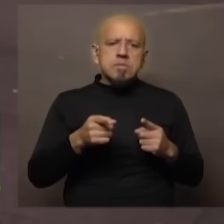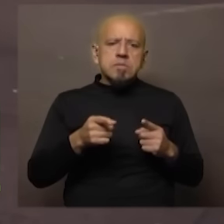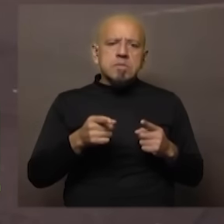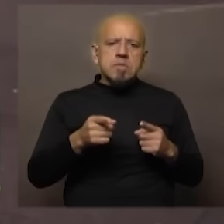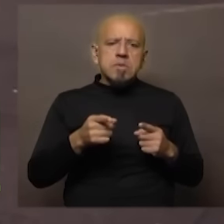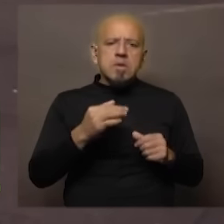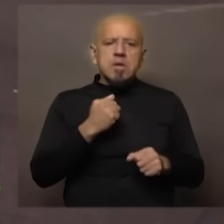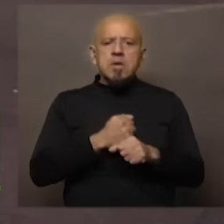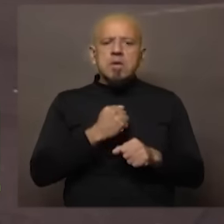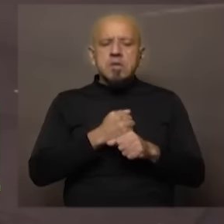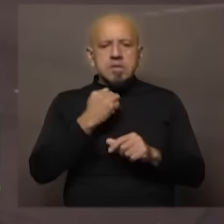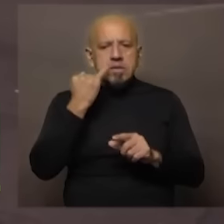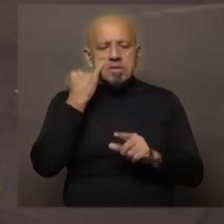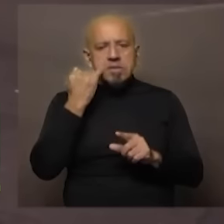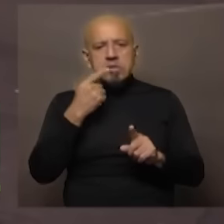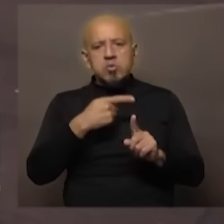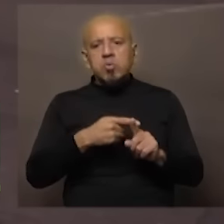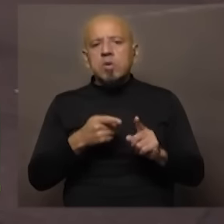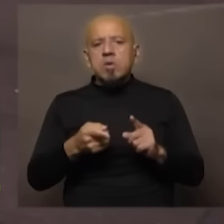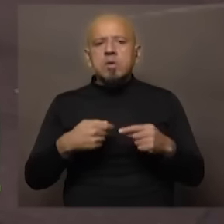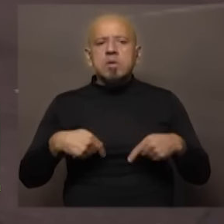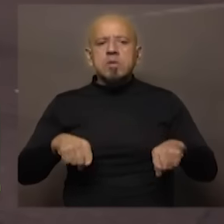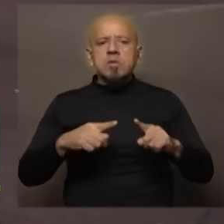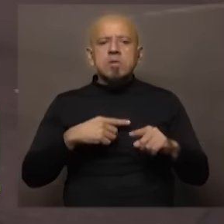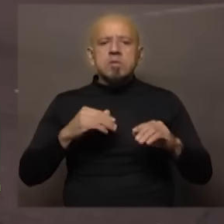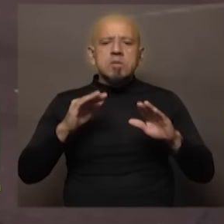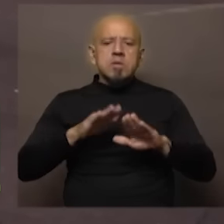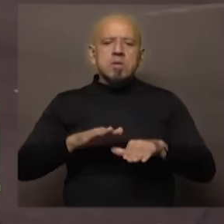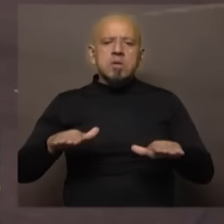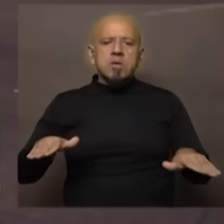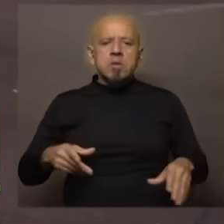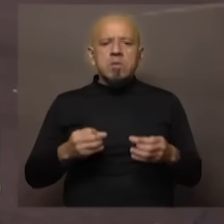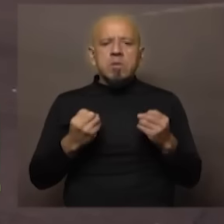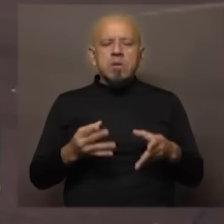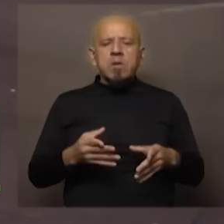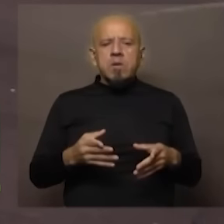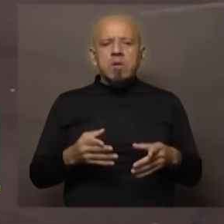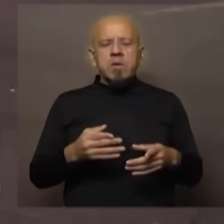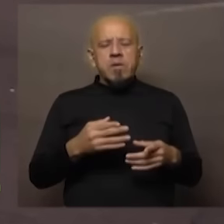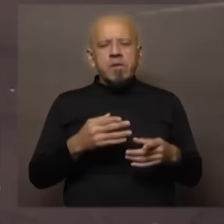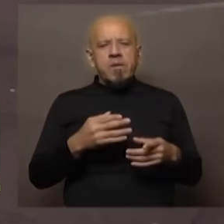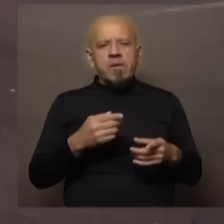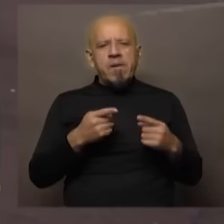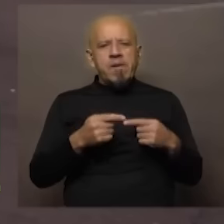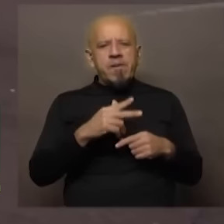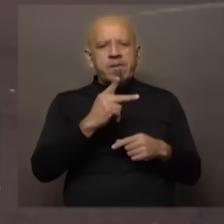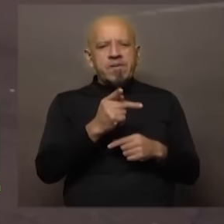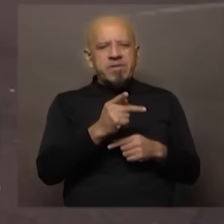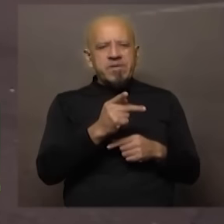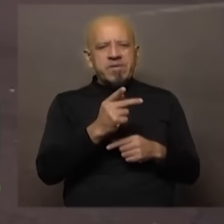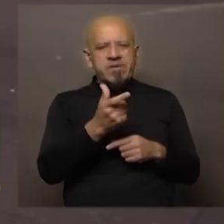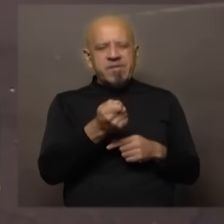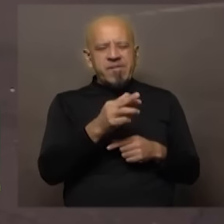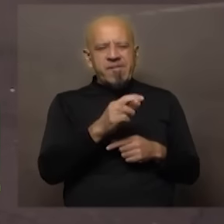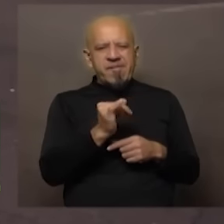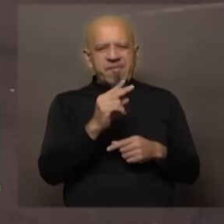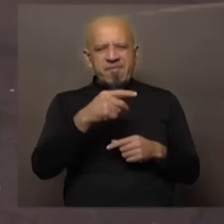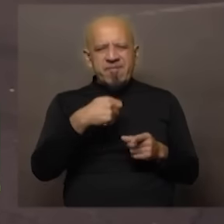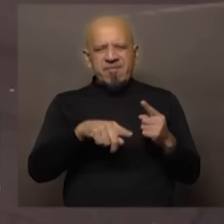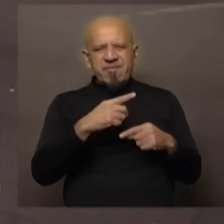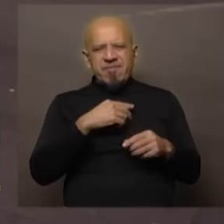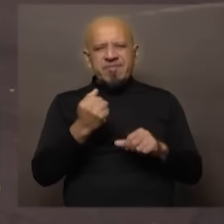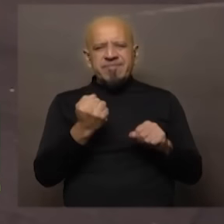sexual frente a las situaciones de explotación infantil. Por eso estamos con Karina Núñez, que es fundadora